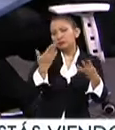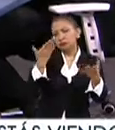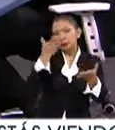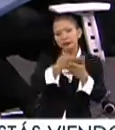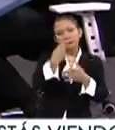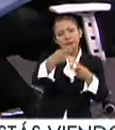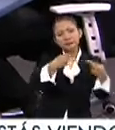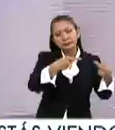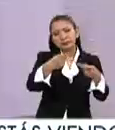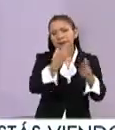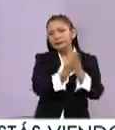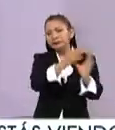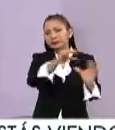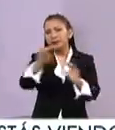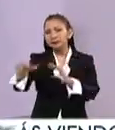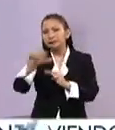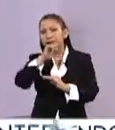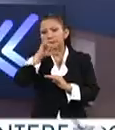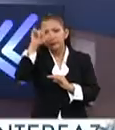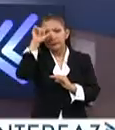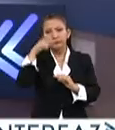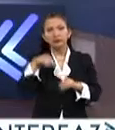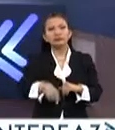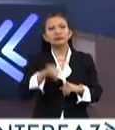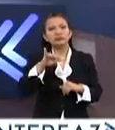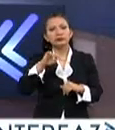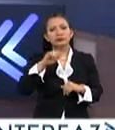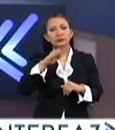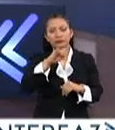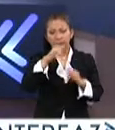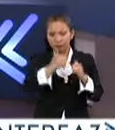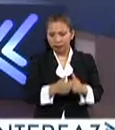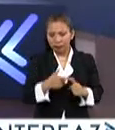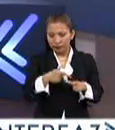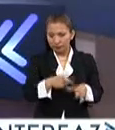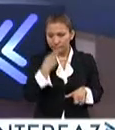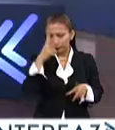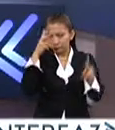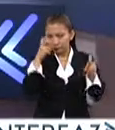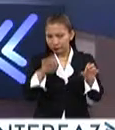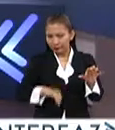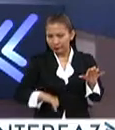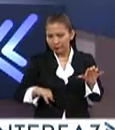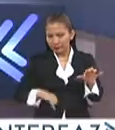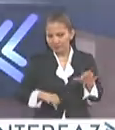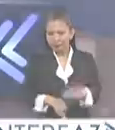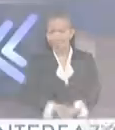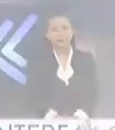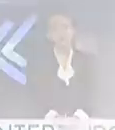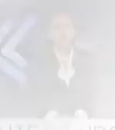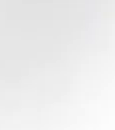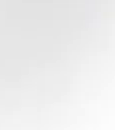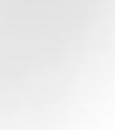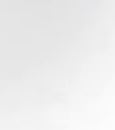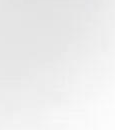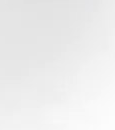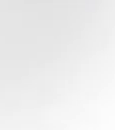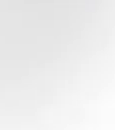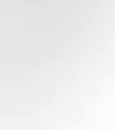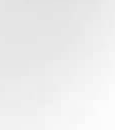sus estrategias de alfabetización. Claro, adelante. Estamos en Interfaz, no se vayan, seguimos hablando de este interesante tema.